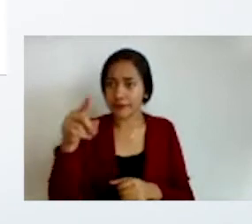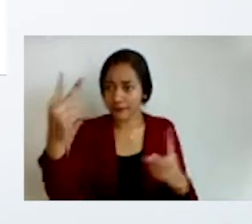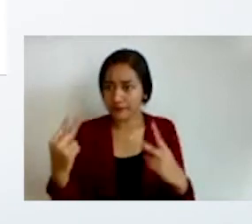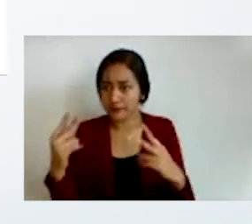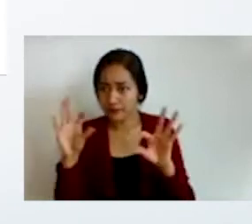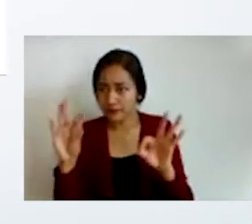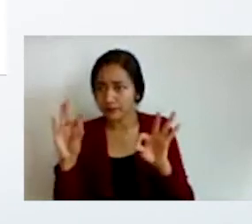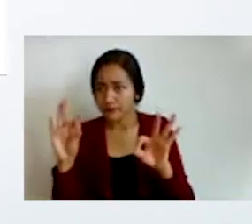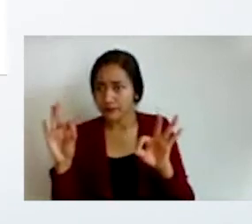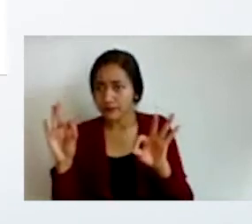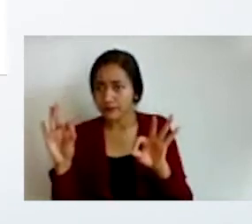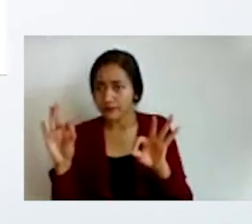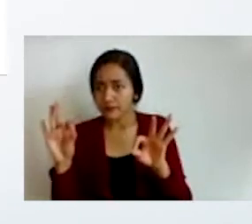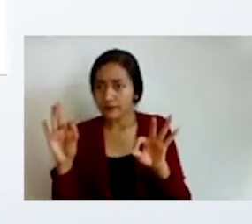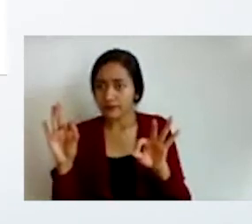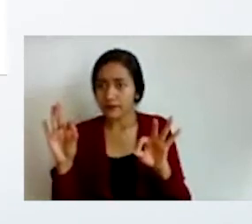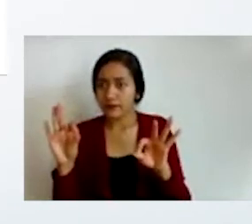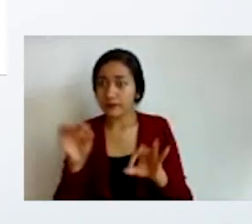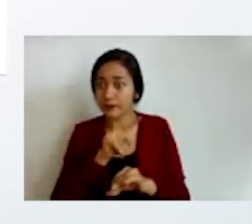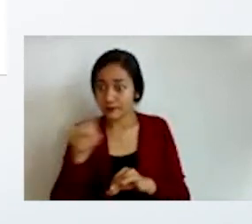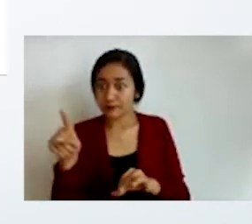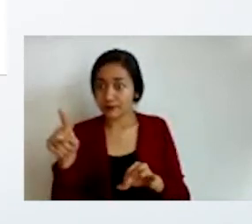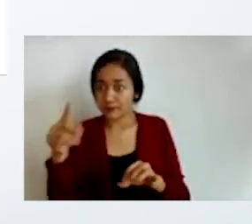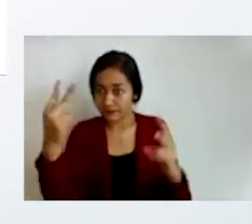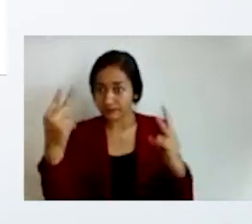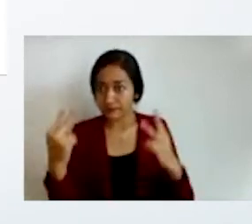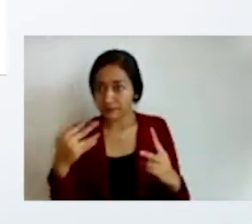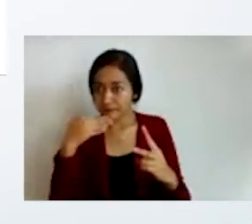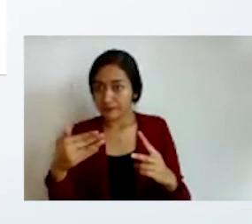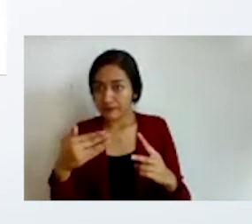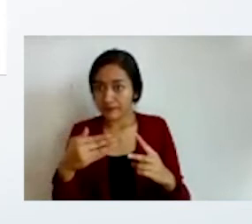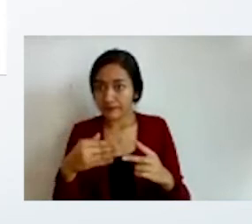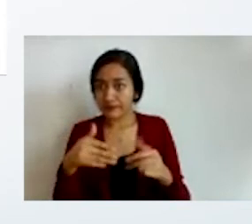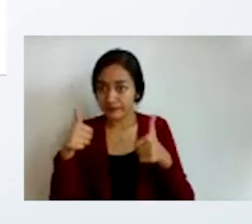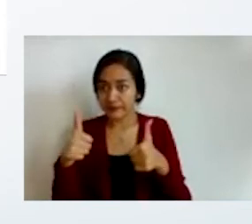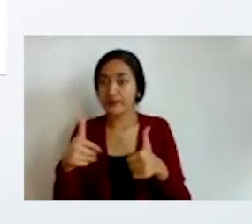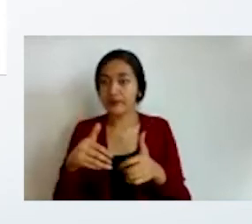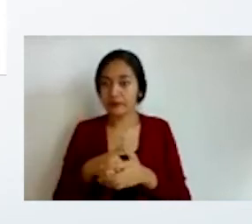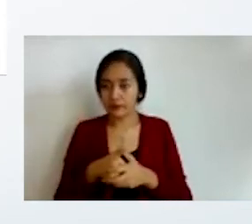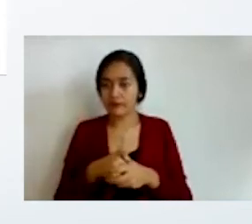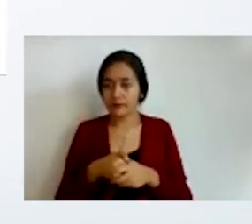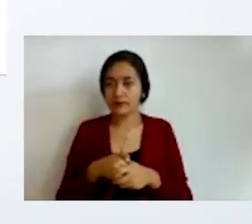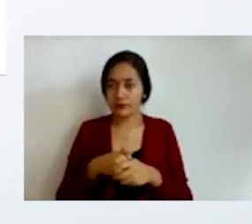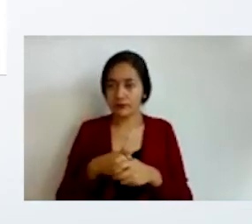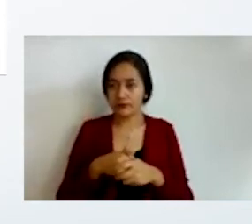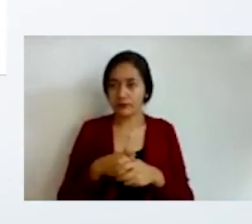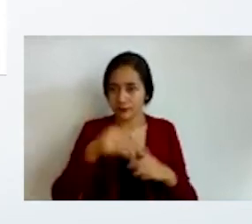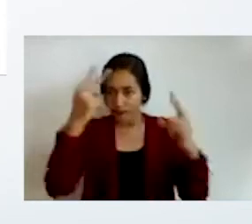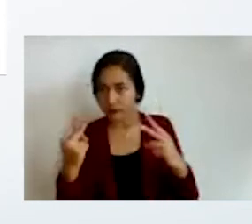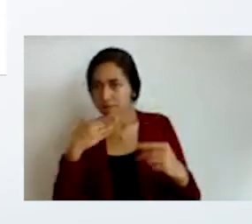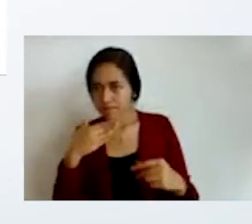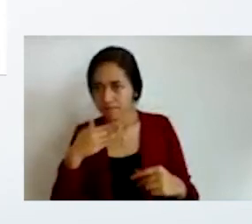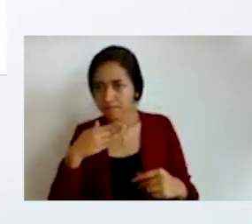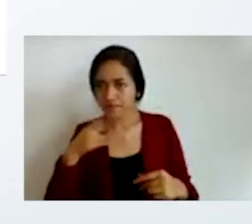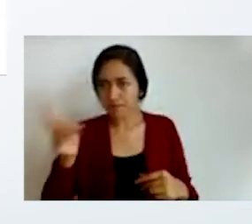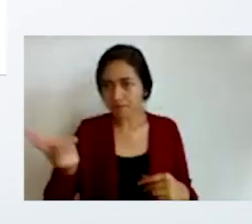¿Hay alguien con quien pueda hablar? Sí, sí está, sigue viéndose. ¿Sí se ve?